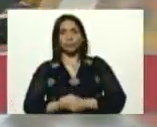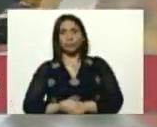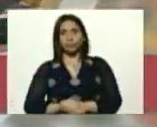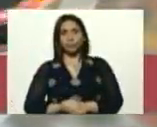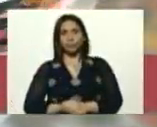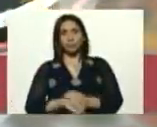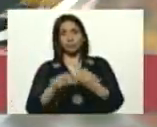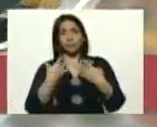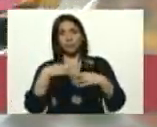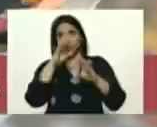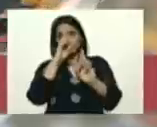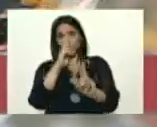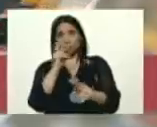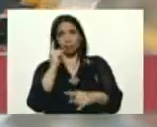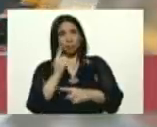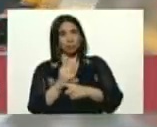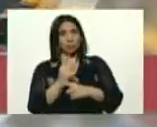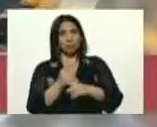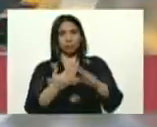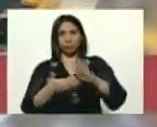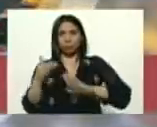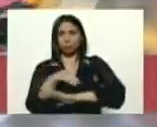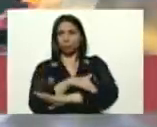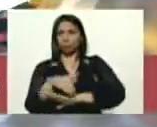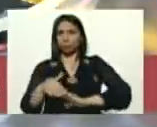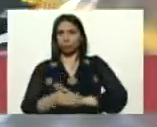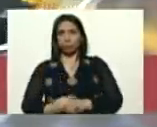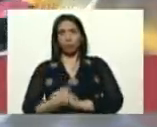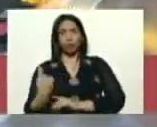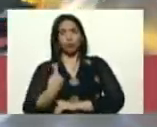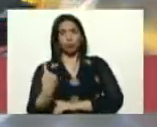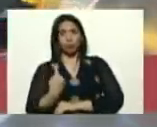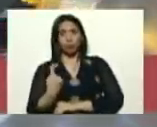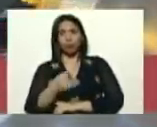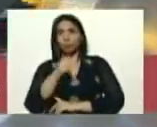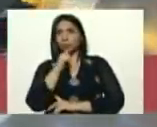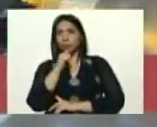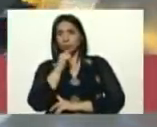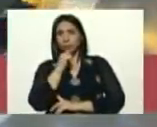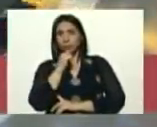que se respete. Y que salgan a la calle solamente quienes